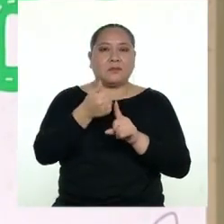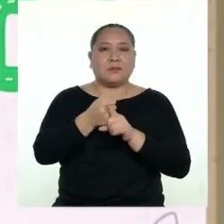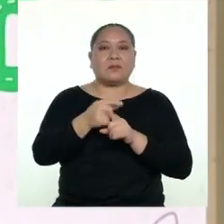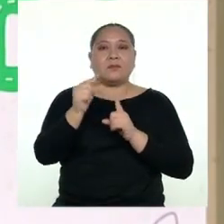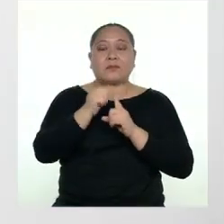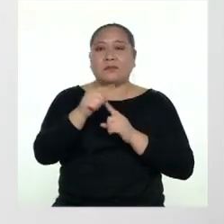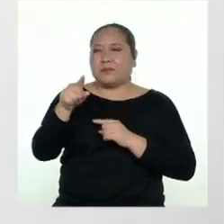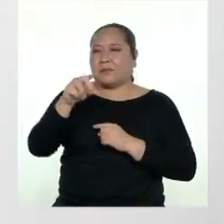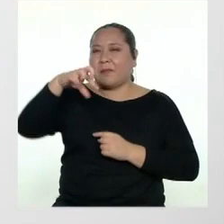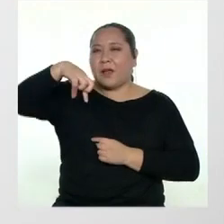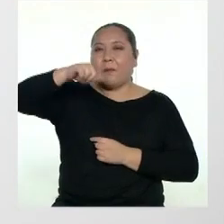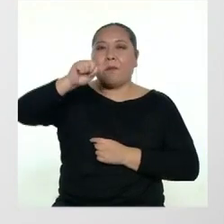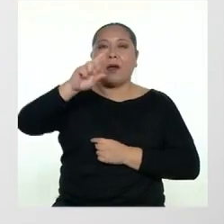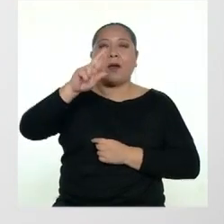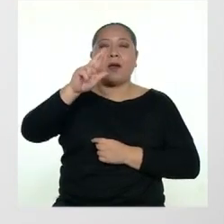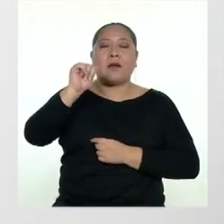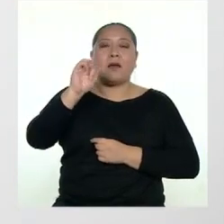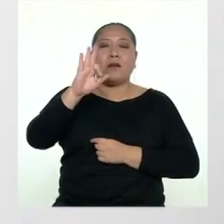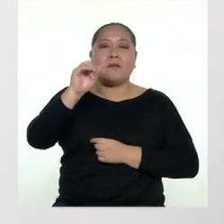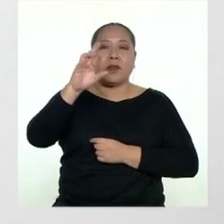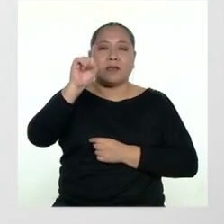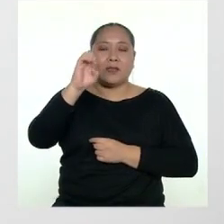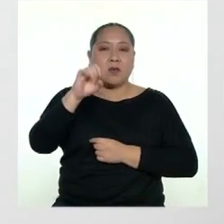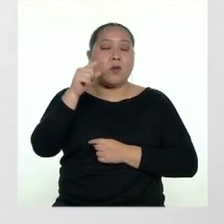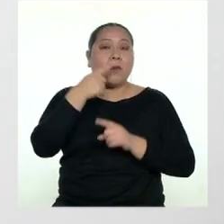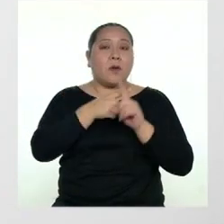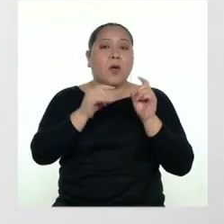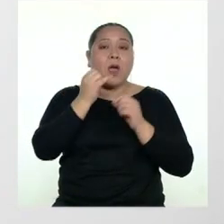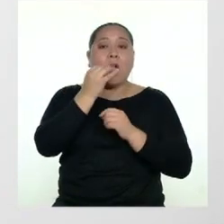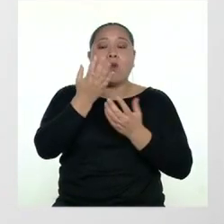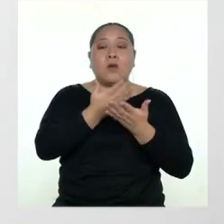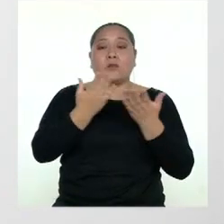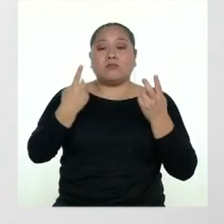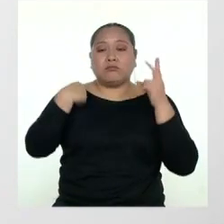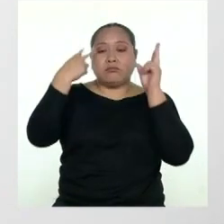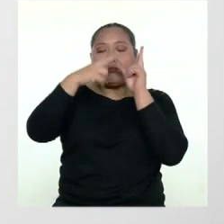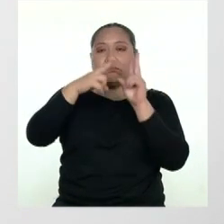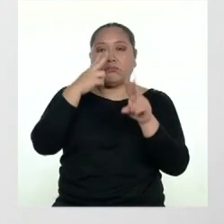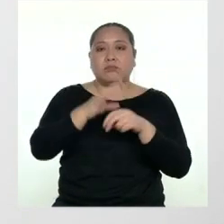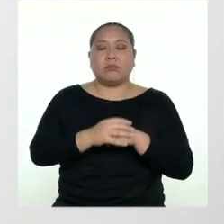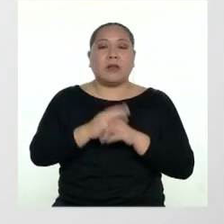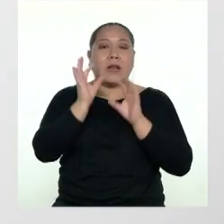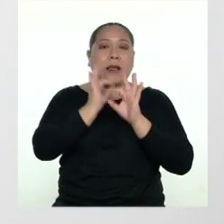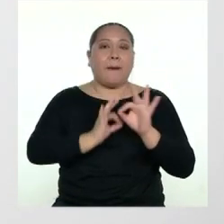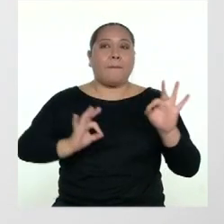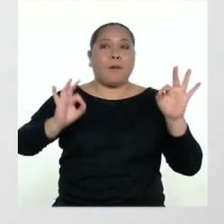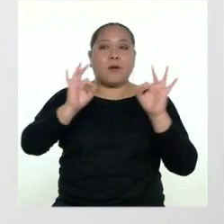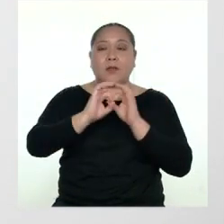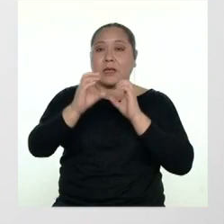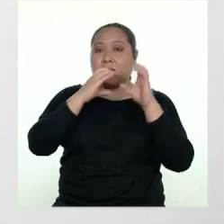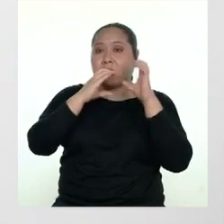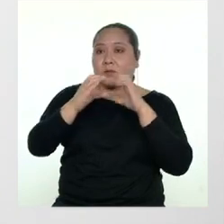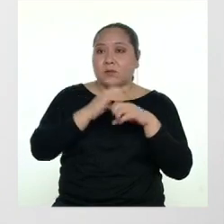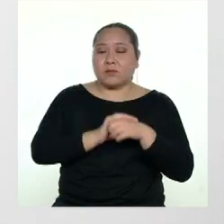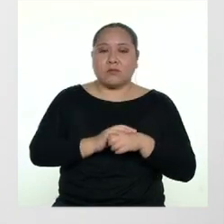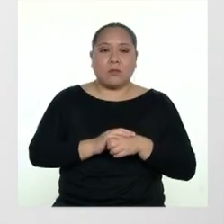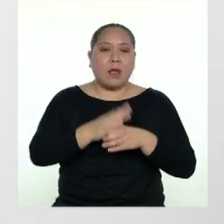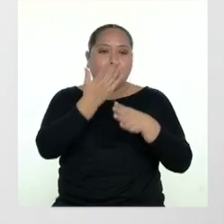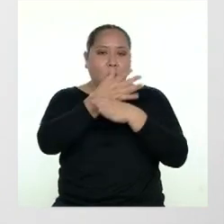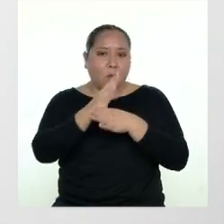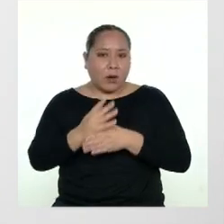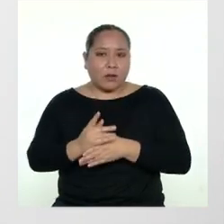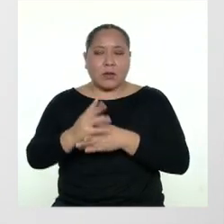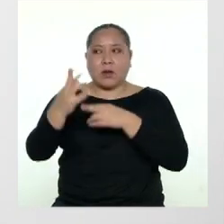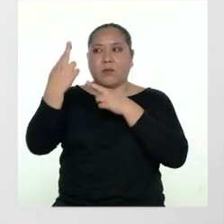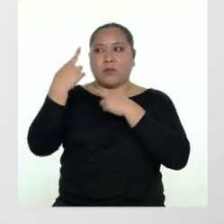¿no, profesora? Así es, Rodrigo. Algunas constantes que podemos observar son la importancia del diálogo, repartirnos las